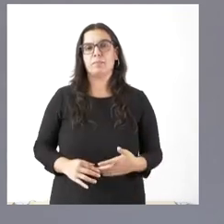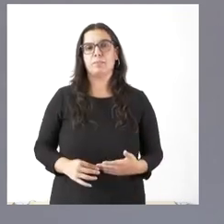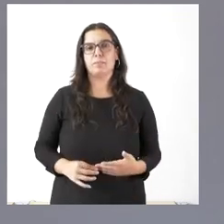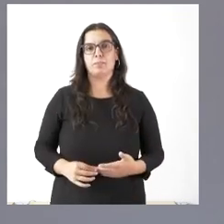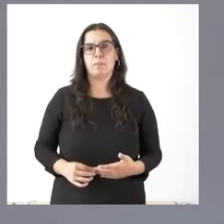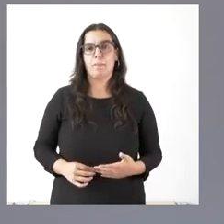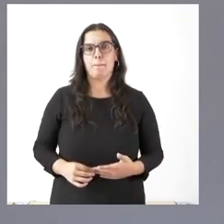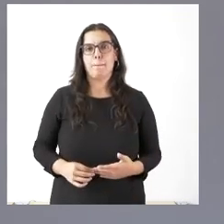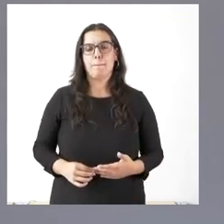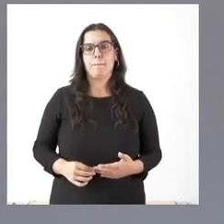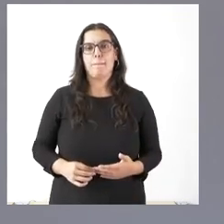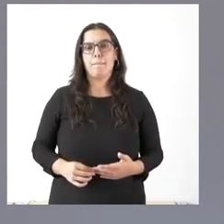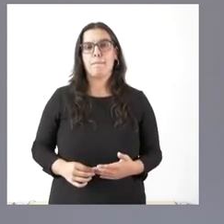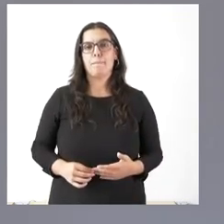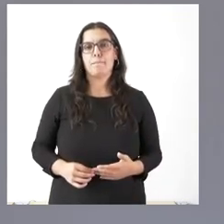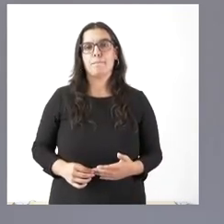Sí.